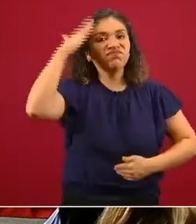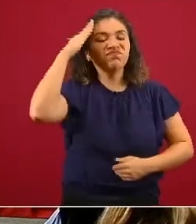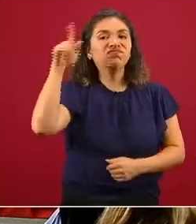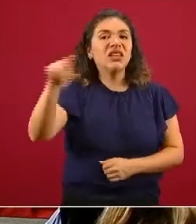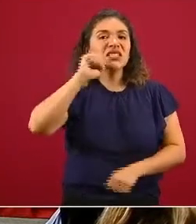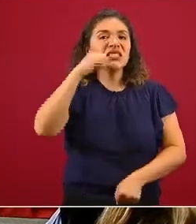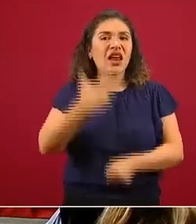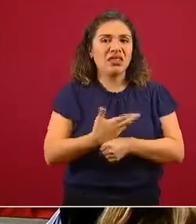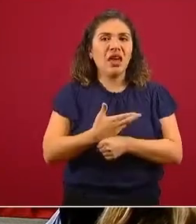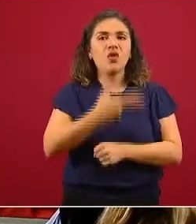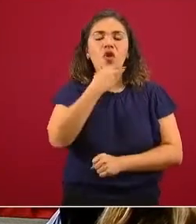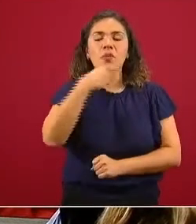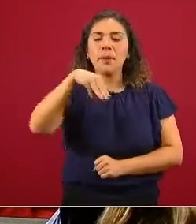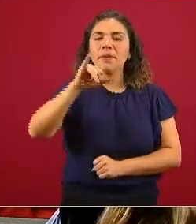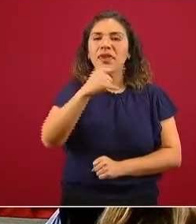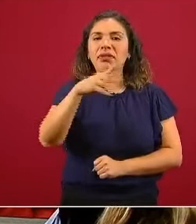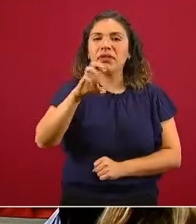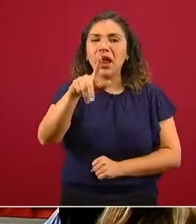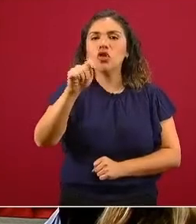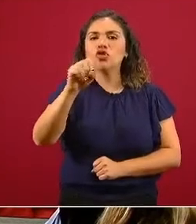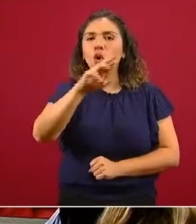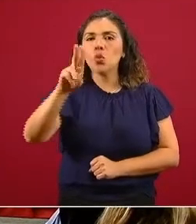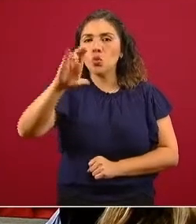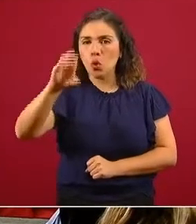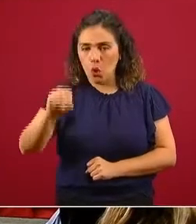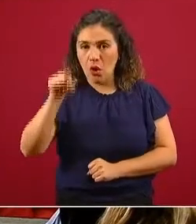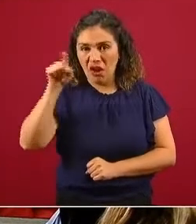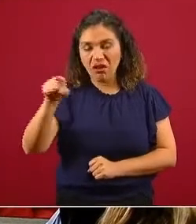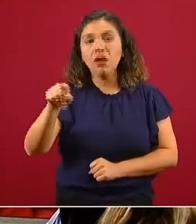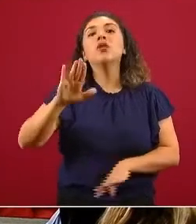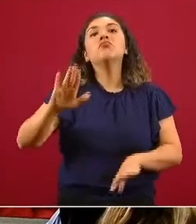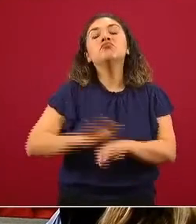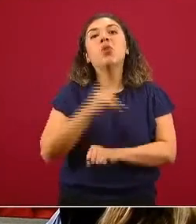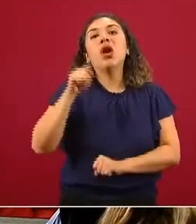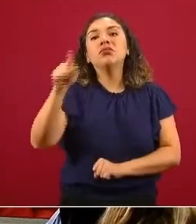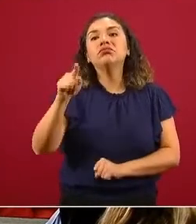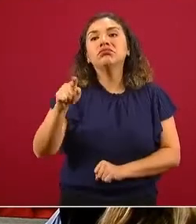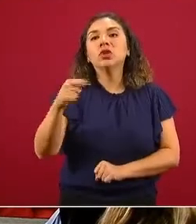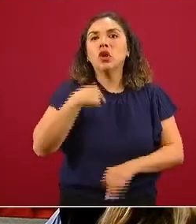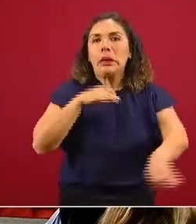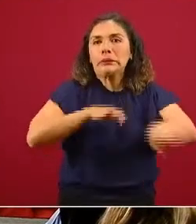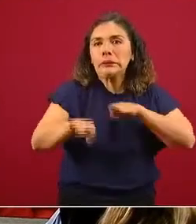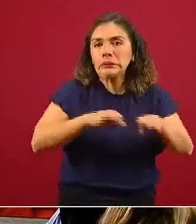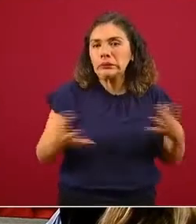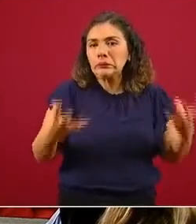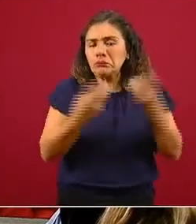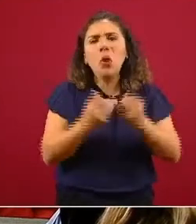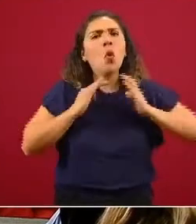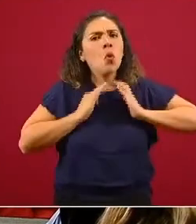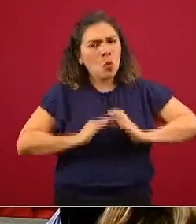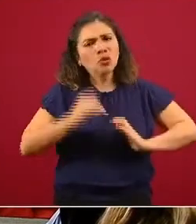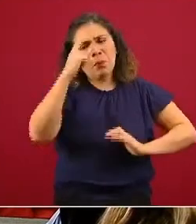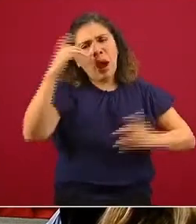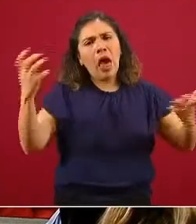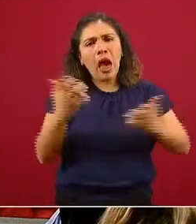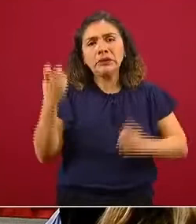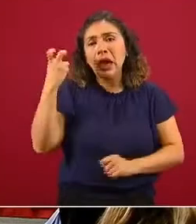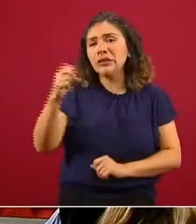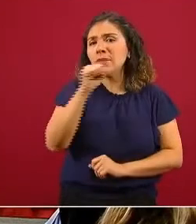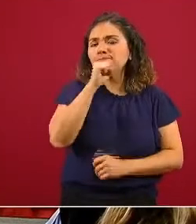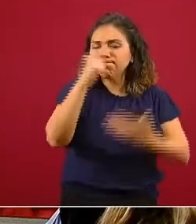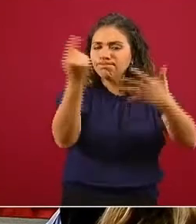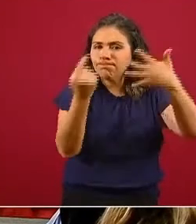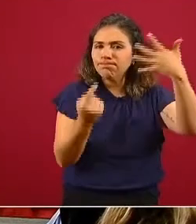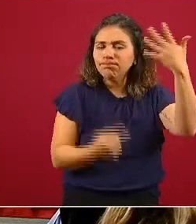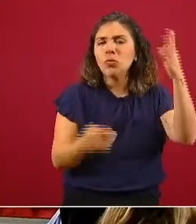liderazgo del secretario Miguel Torruco Márquez, con quien trabajamos muy a gusto para crear esta serie